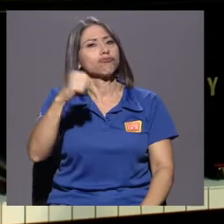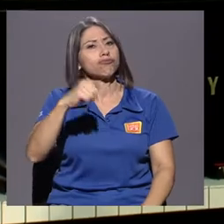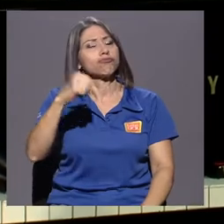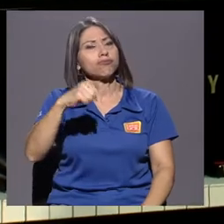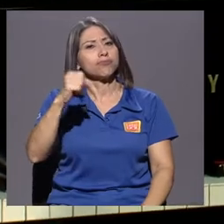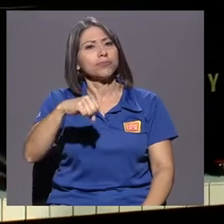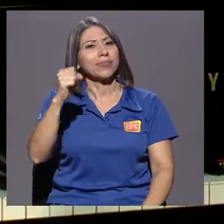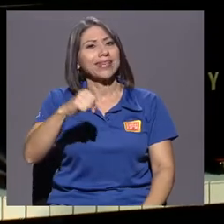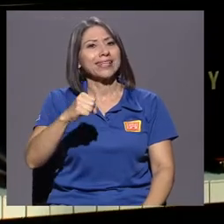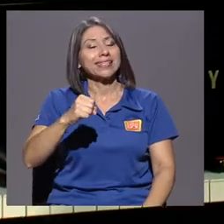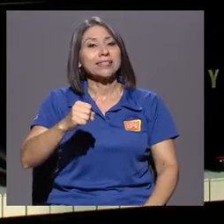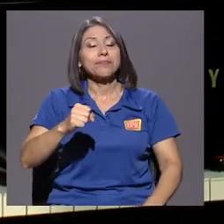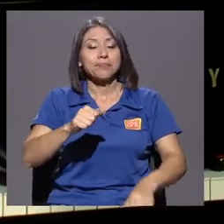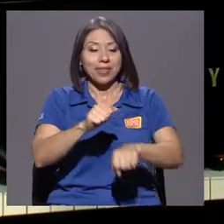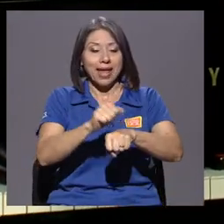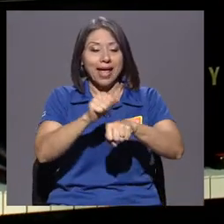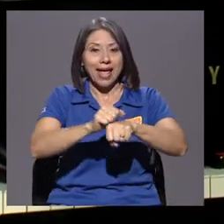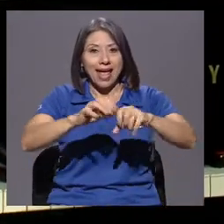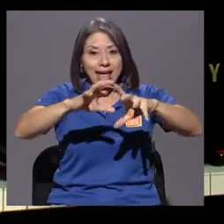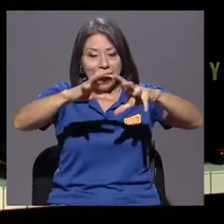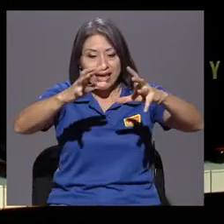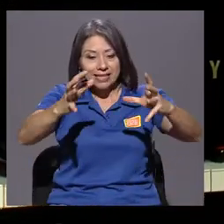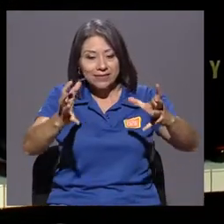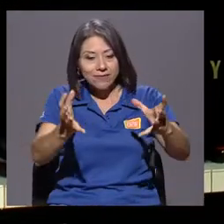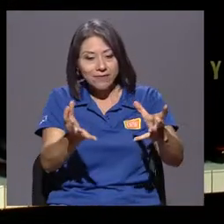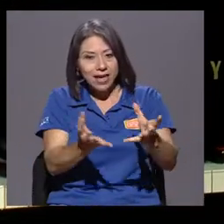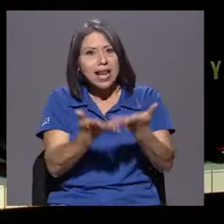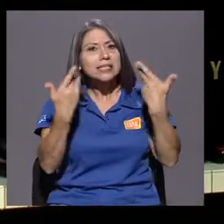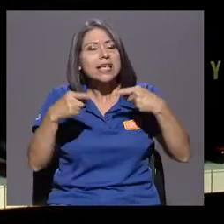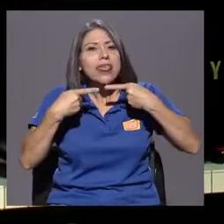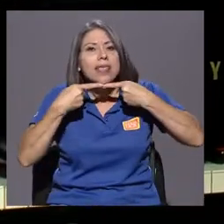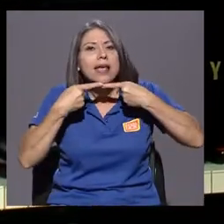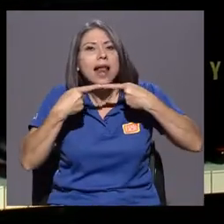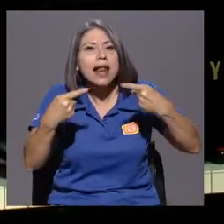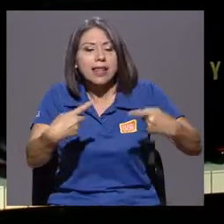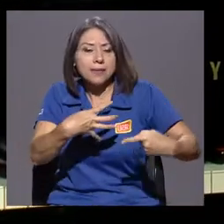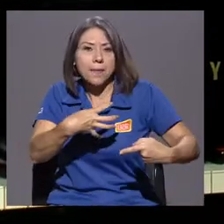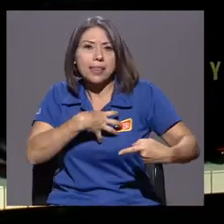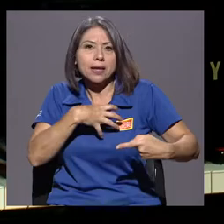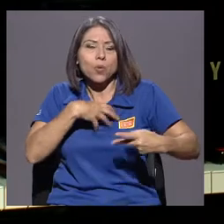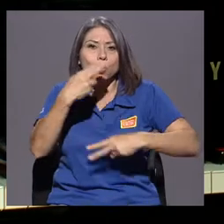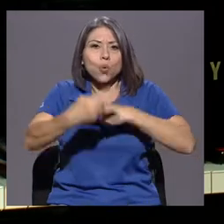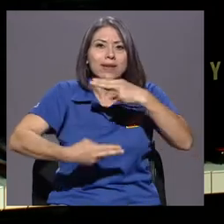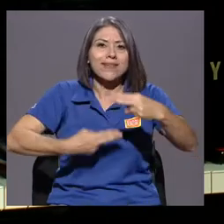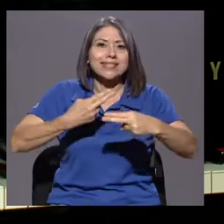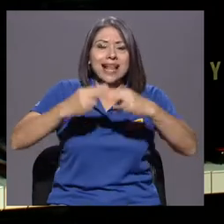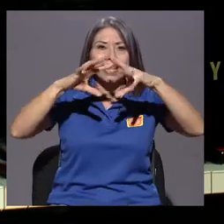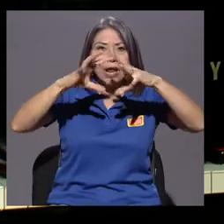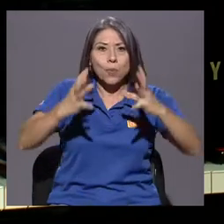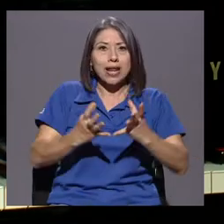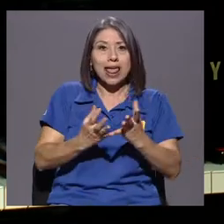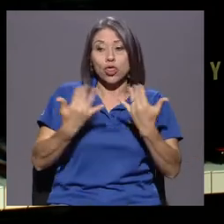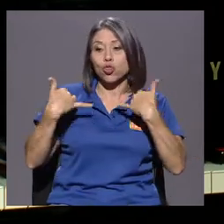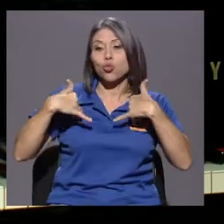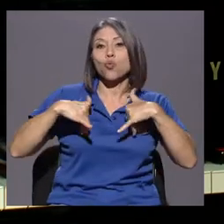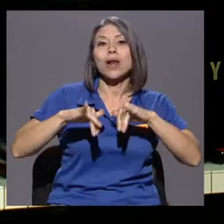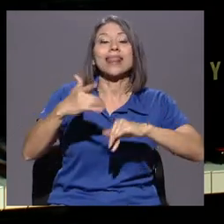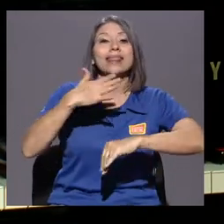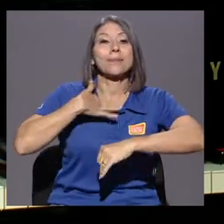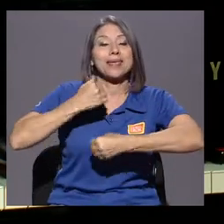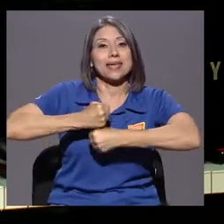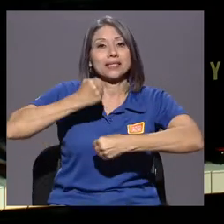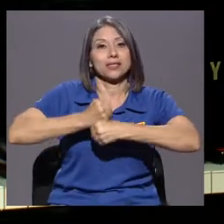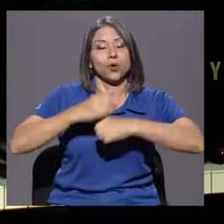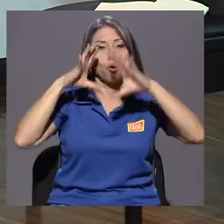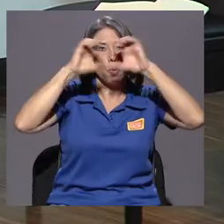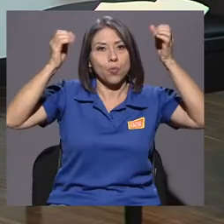las esferas fueron declaradas patrimonio de la universal de la humanidad durante mi gestión como embajador en